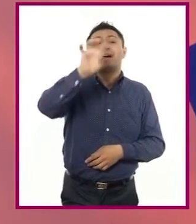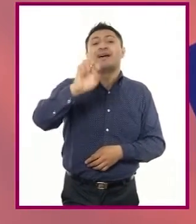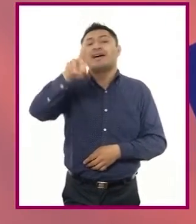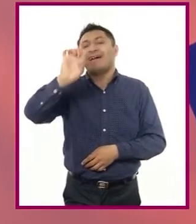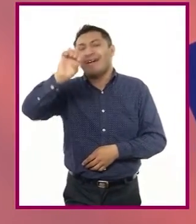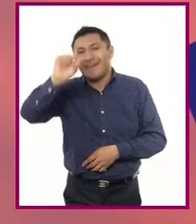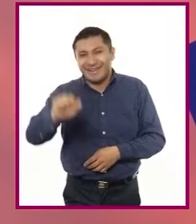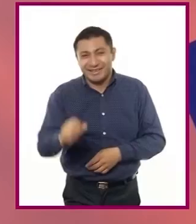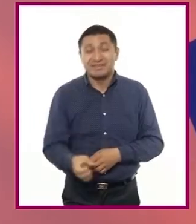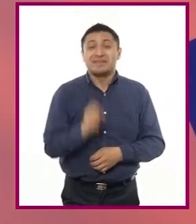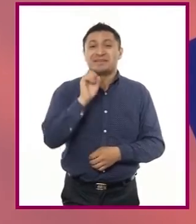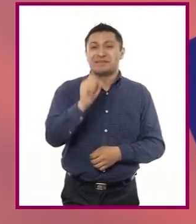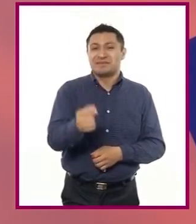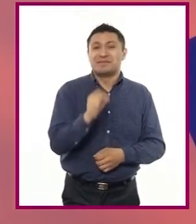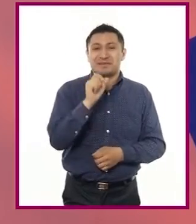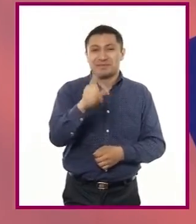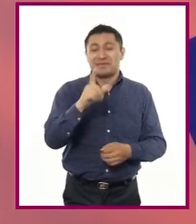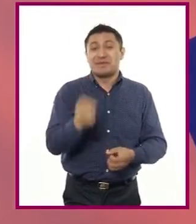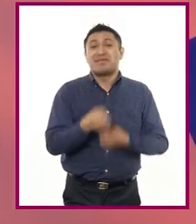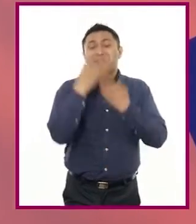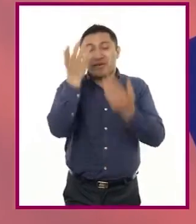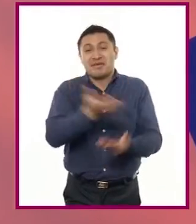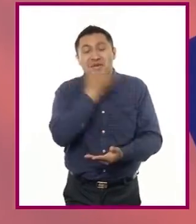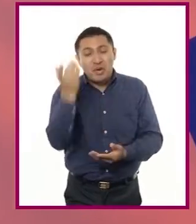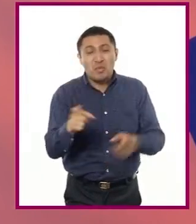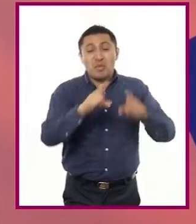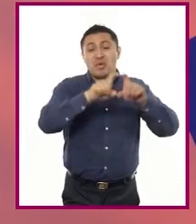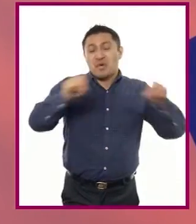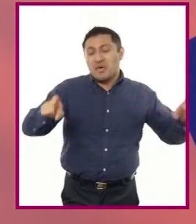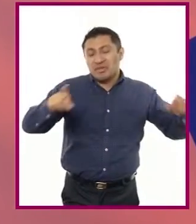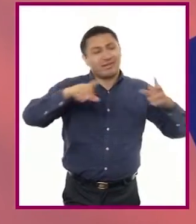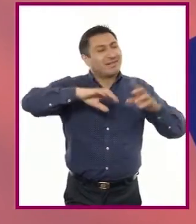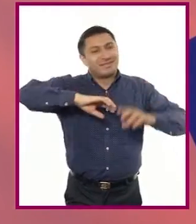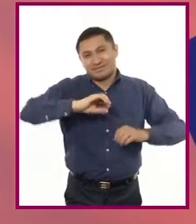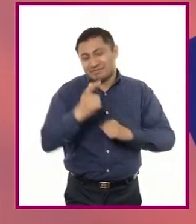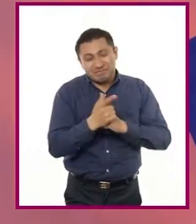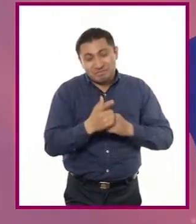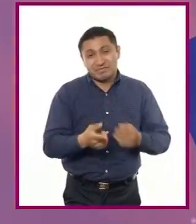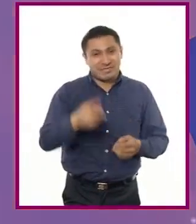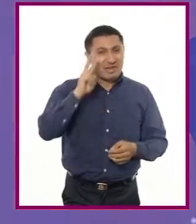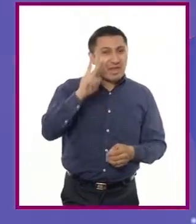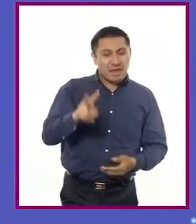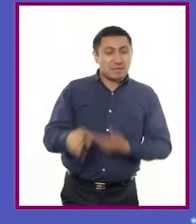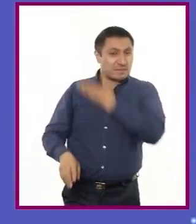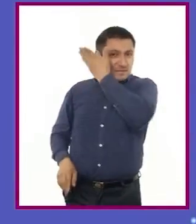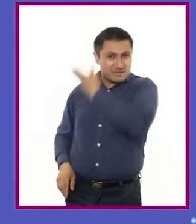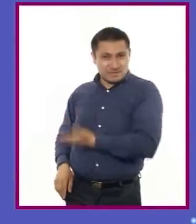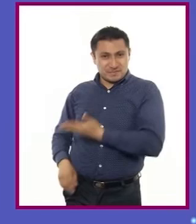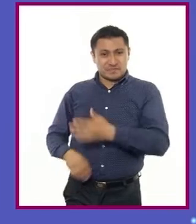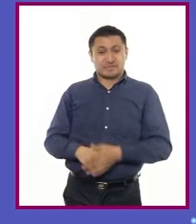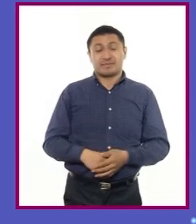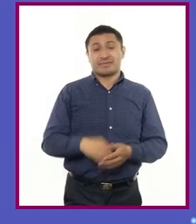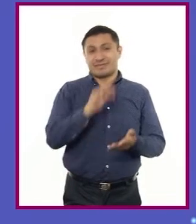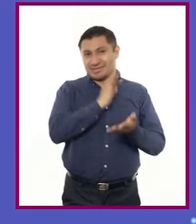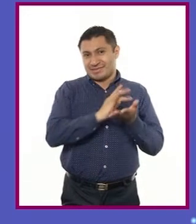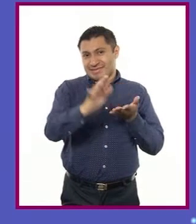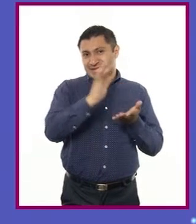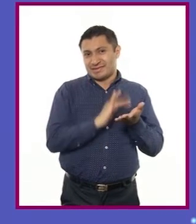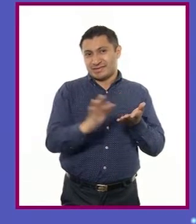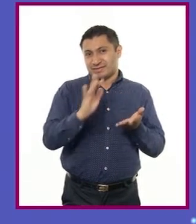expresiones populares, frases hechas, refranes. Observen esta viñeta. Vamos a leerla.